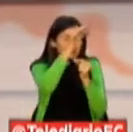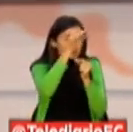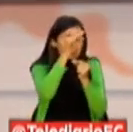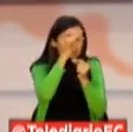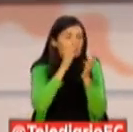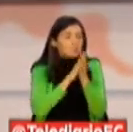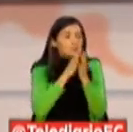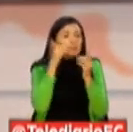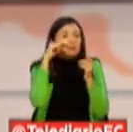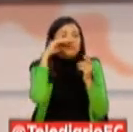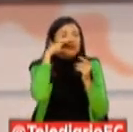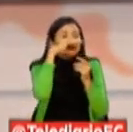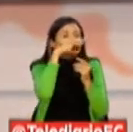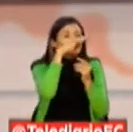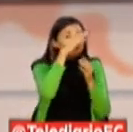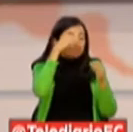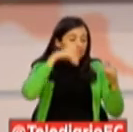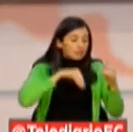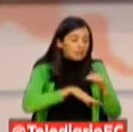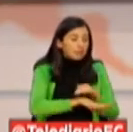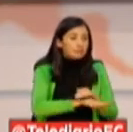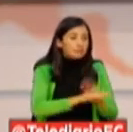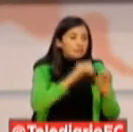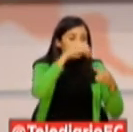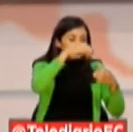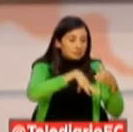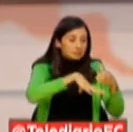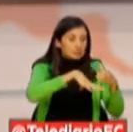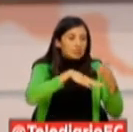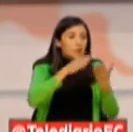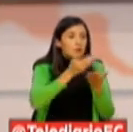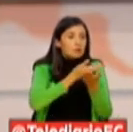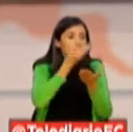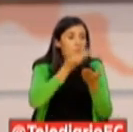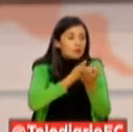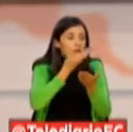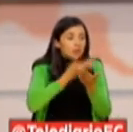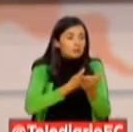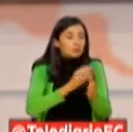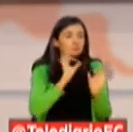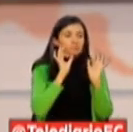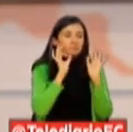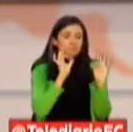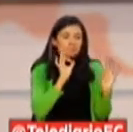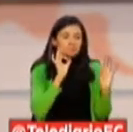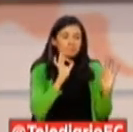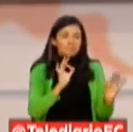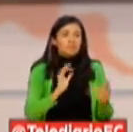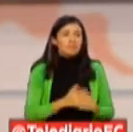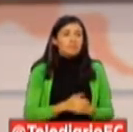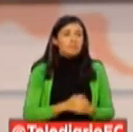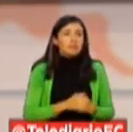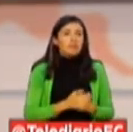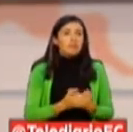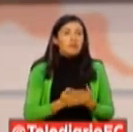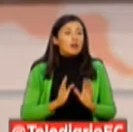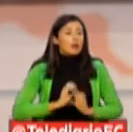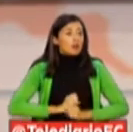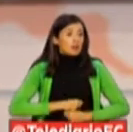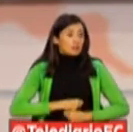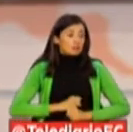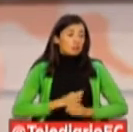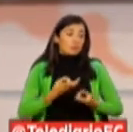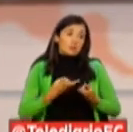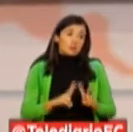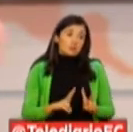del plato. Eso evita, las hierbas aromáticas son muy buenas para el estómago, y de